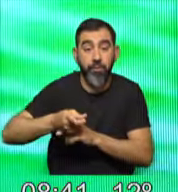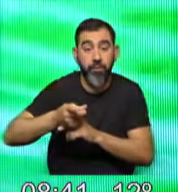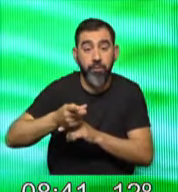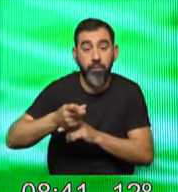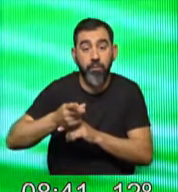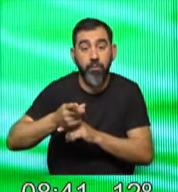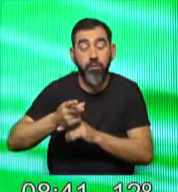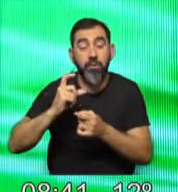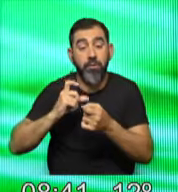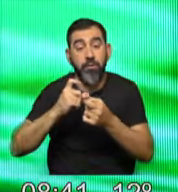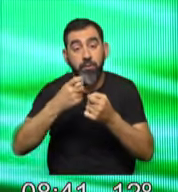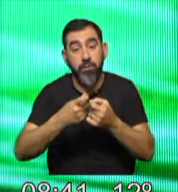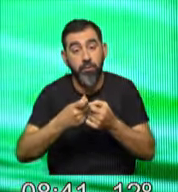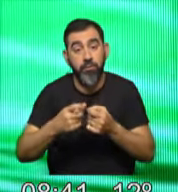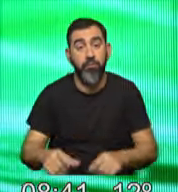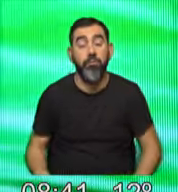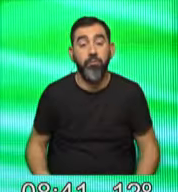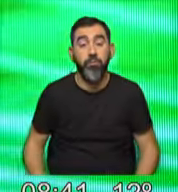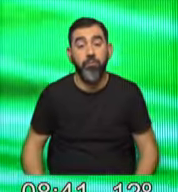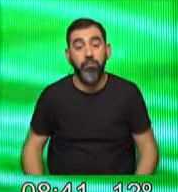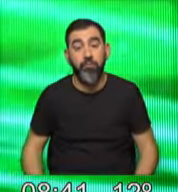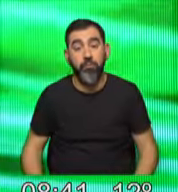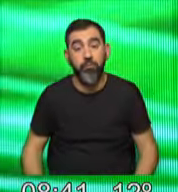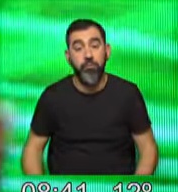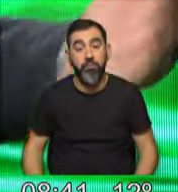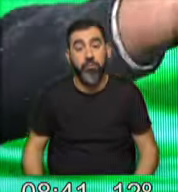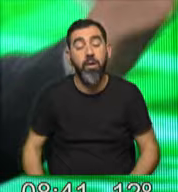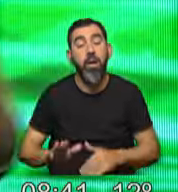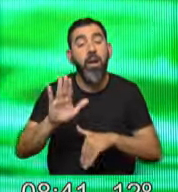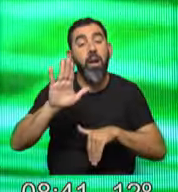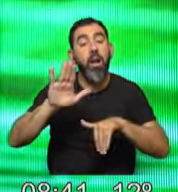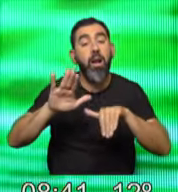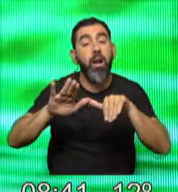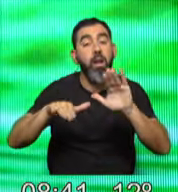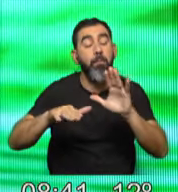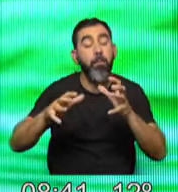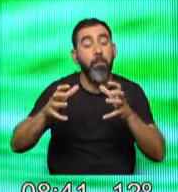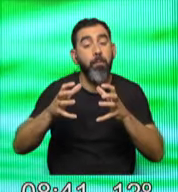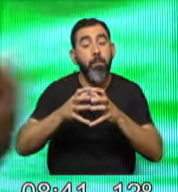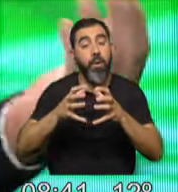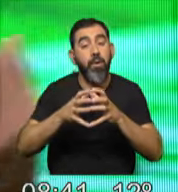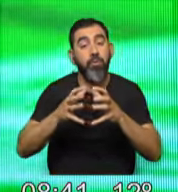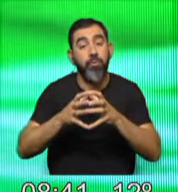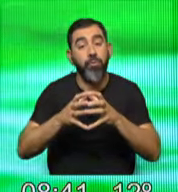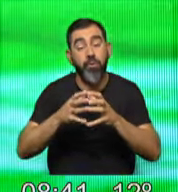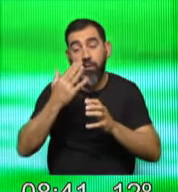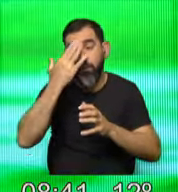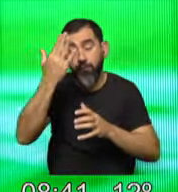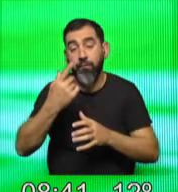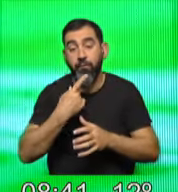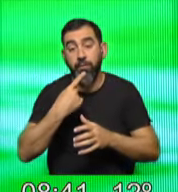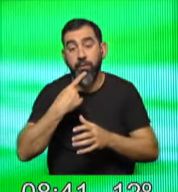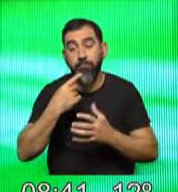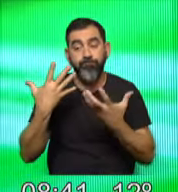Autónoma por el movimiento sindical Se podría decir que la mayoría de las fuerzas que actúan adentro del frente amplio